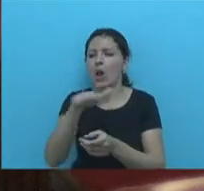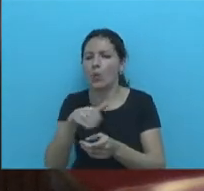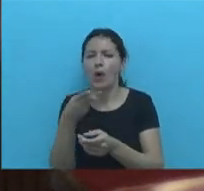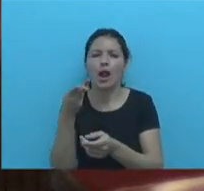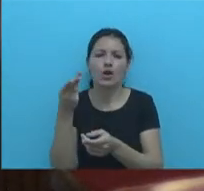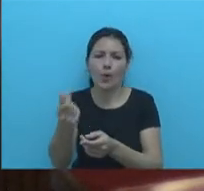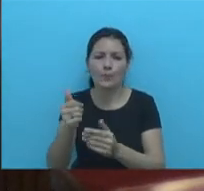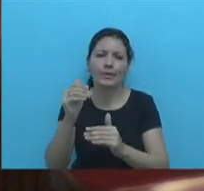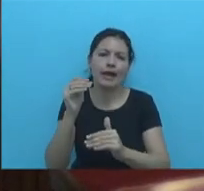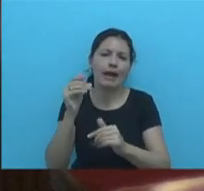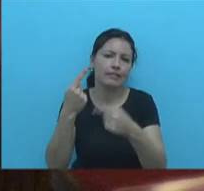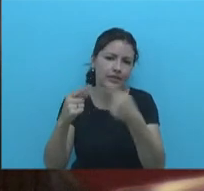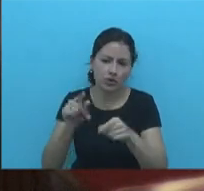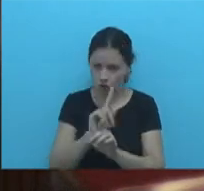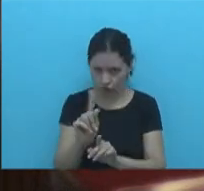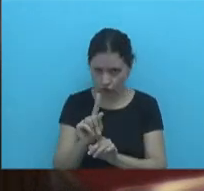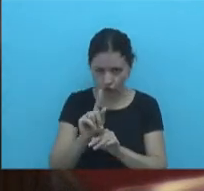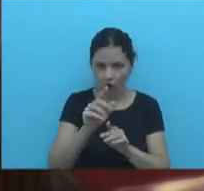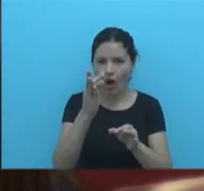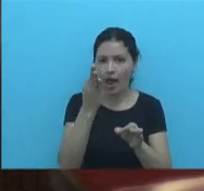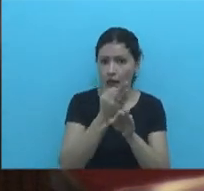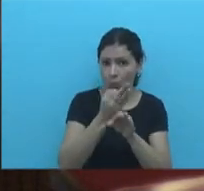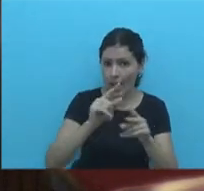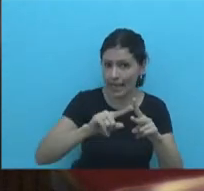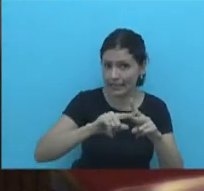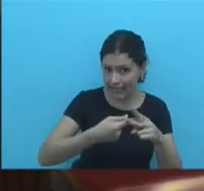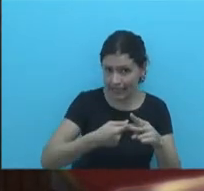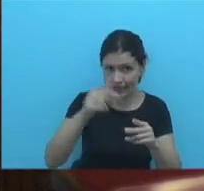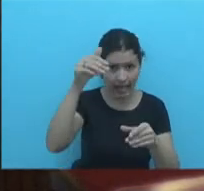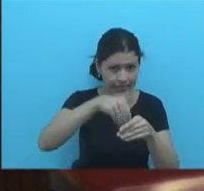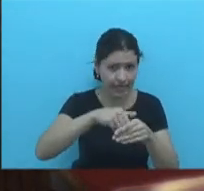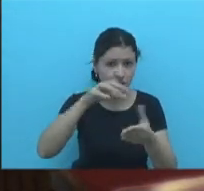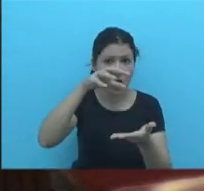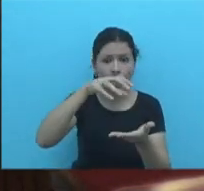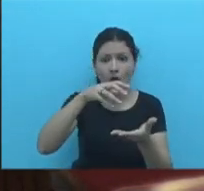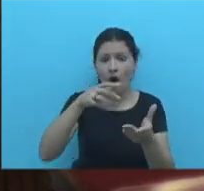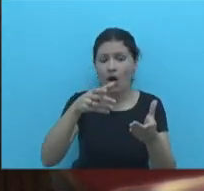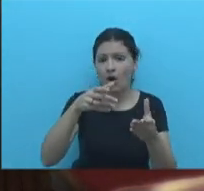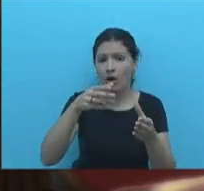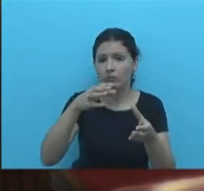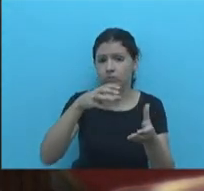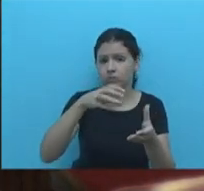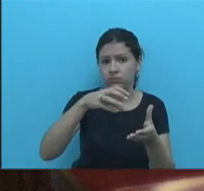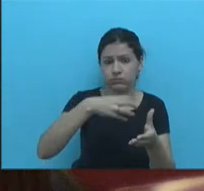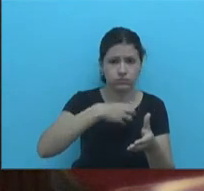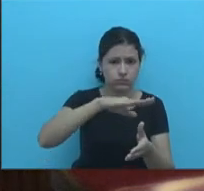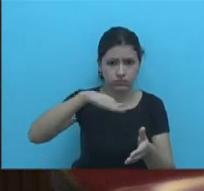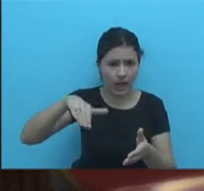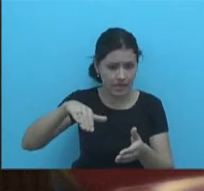nuevos espacios para generar talleres de oficio, sino que aprovechar ya, sea un pueblo más chico, o sea, lograr alcanzar la